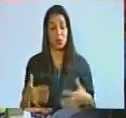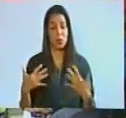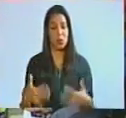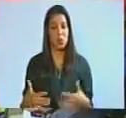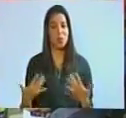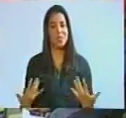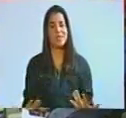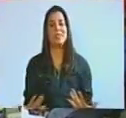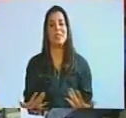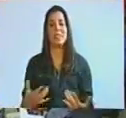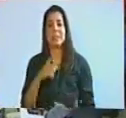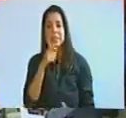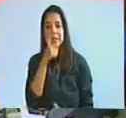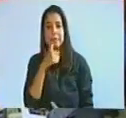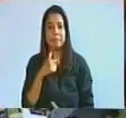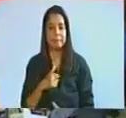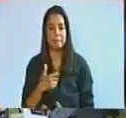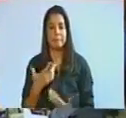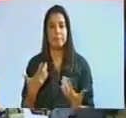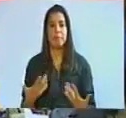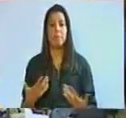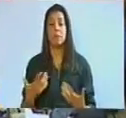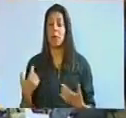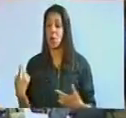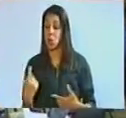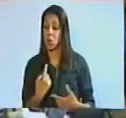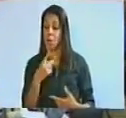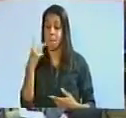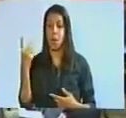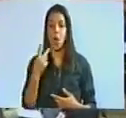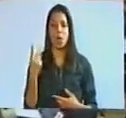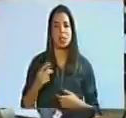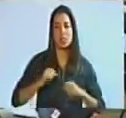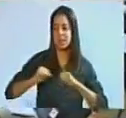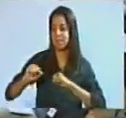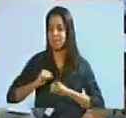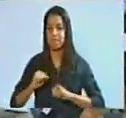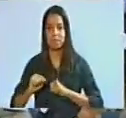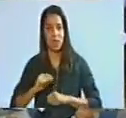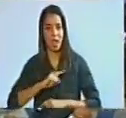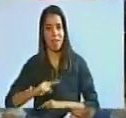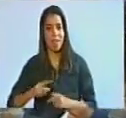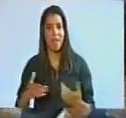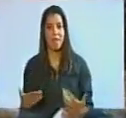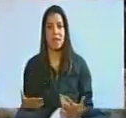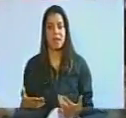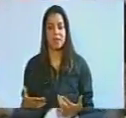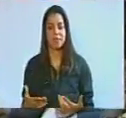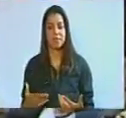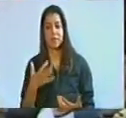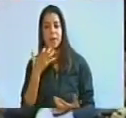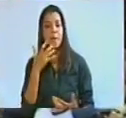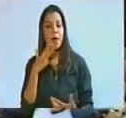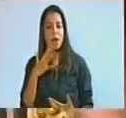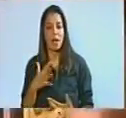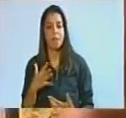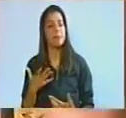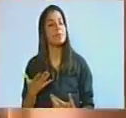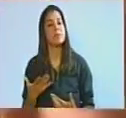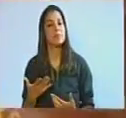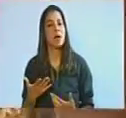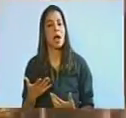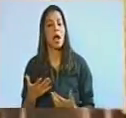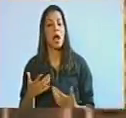tiene que ser asumido a partir de un conjunto de políticas, acciones, entre las cuales se encuentran